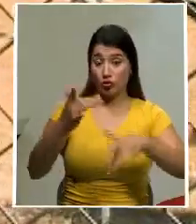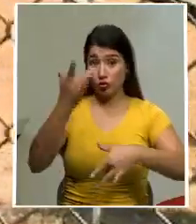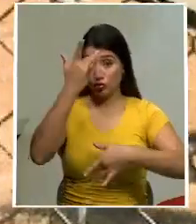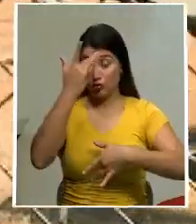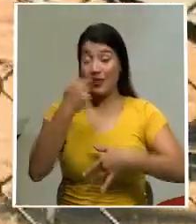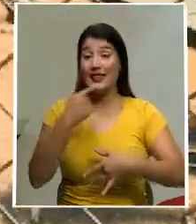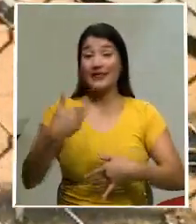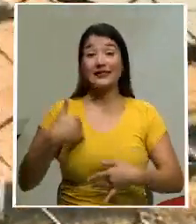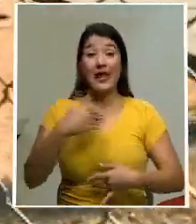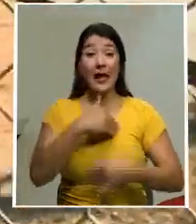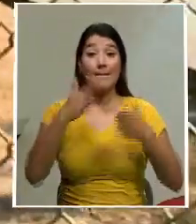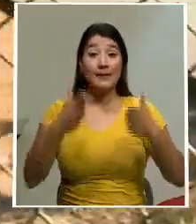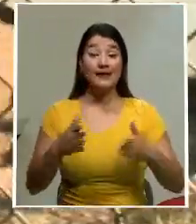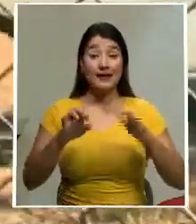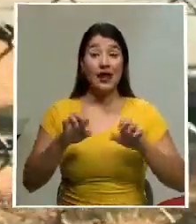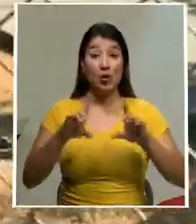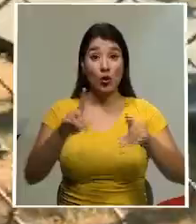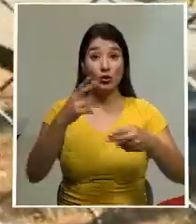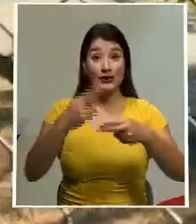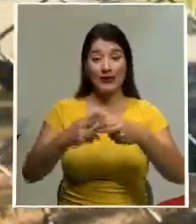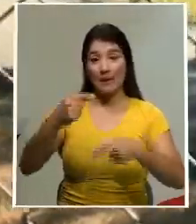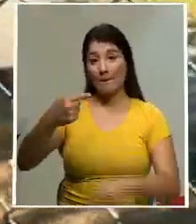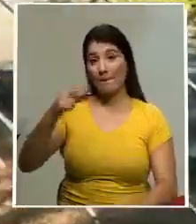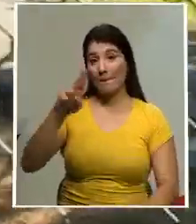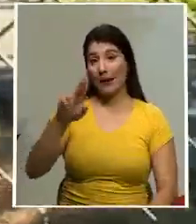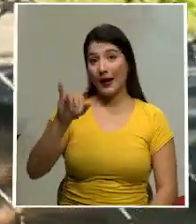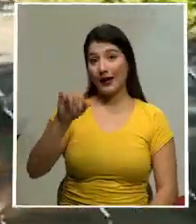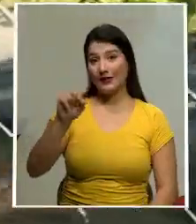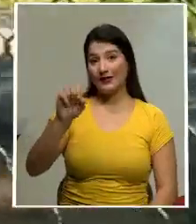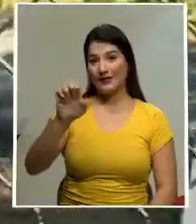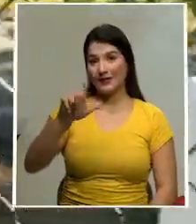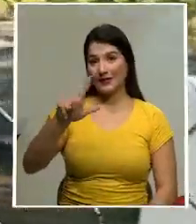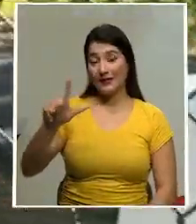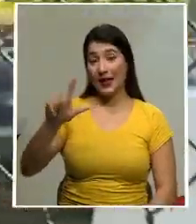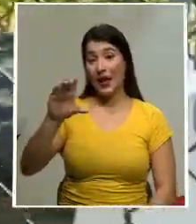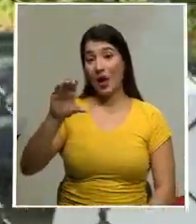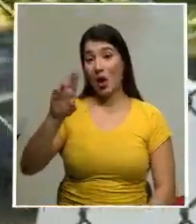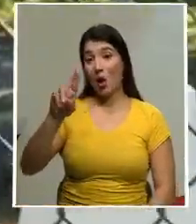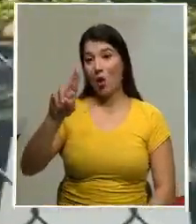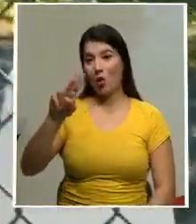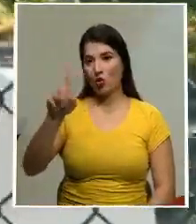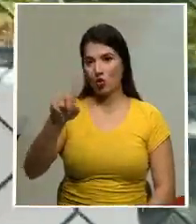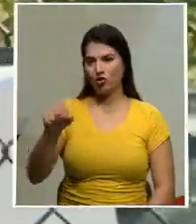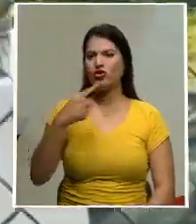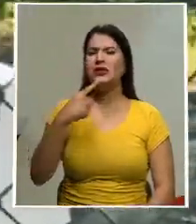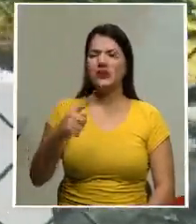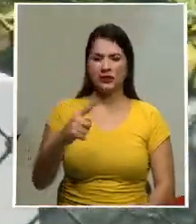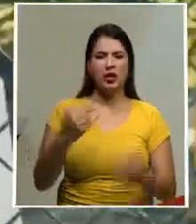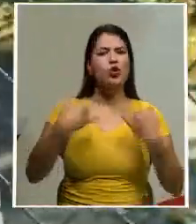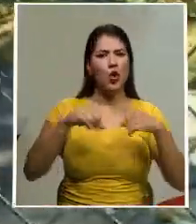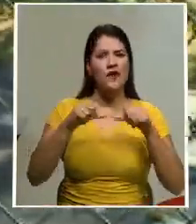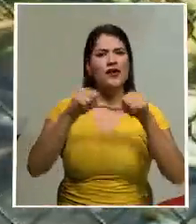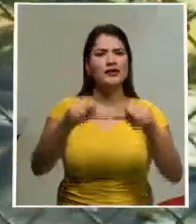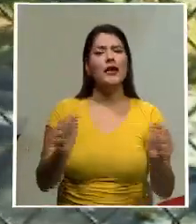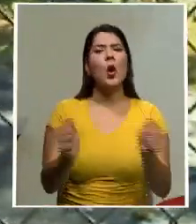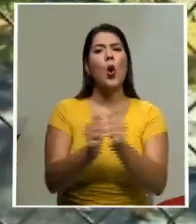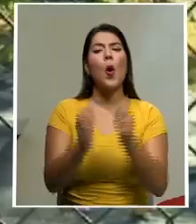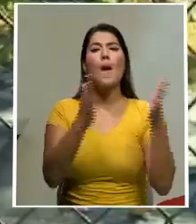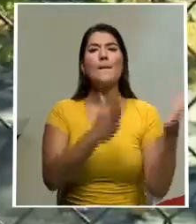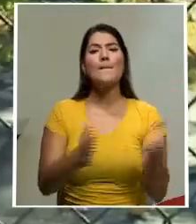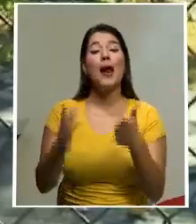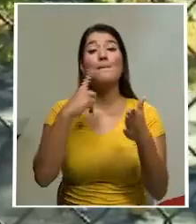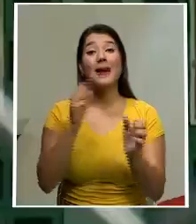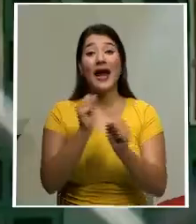Cruz, ministra de Educación, aclaró que las pruebas FARO continúan. Afirmó tienen herramientas para contener la deserción